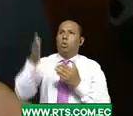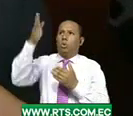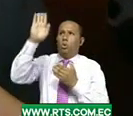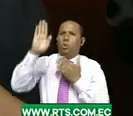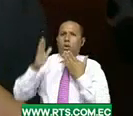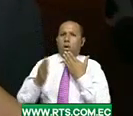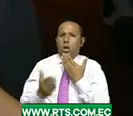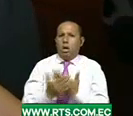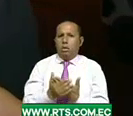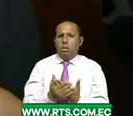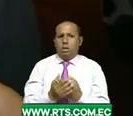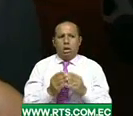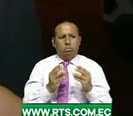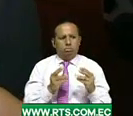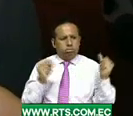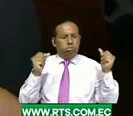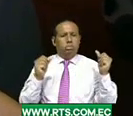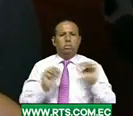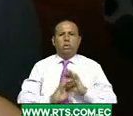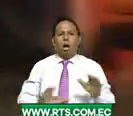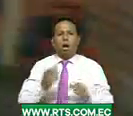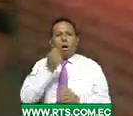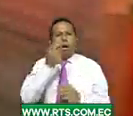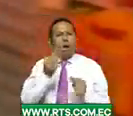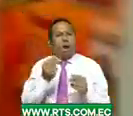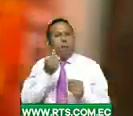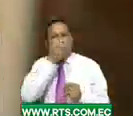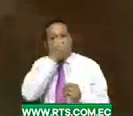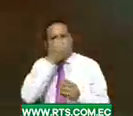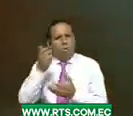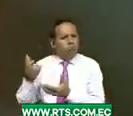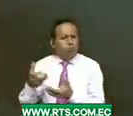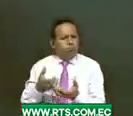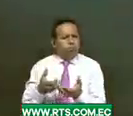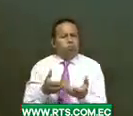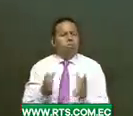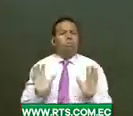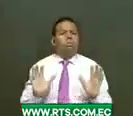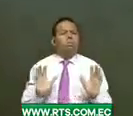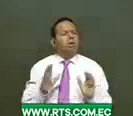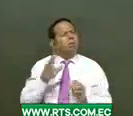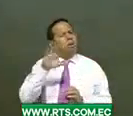Bueno, rápidamente llegaron los bomberos y esas cuestiones. Lo extraño del suceso es que el